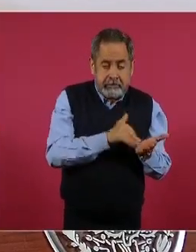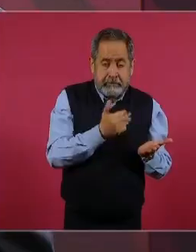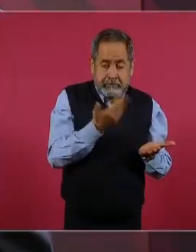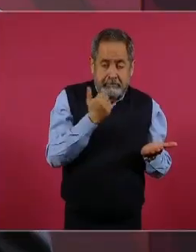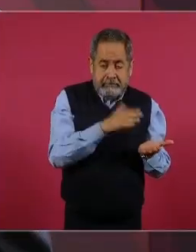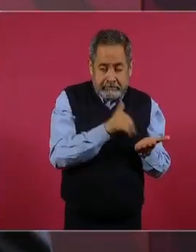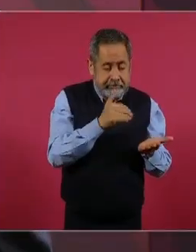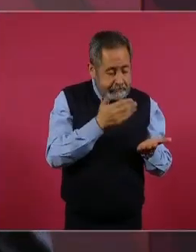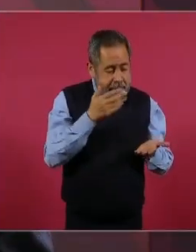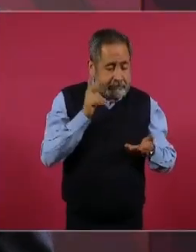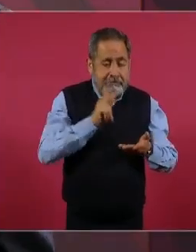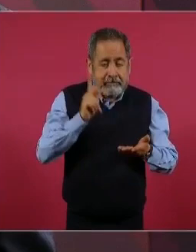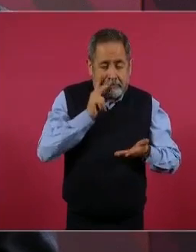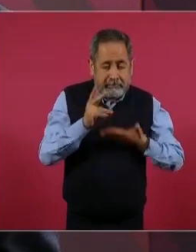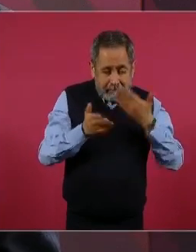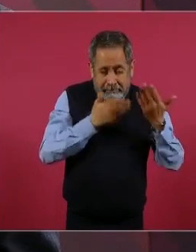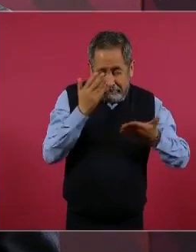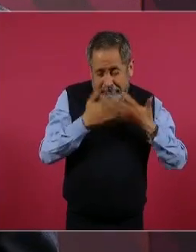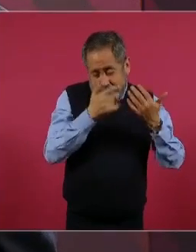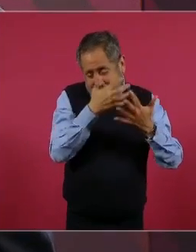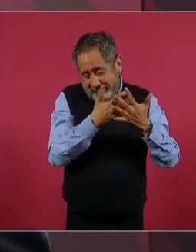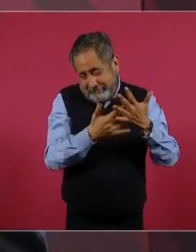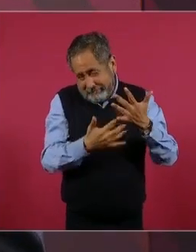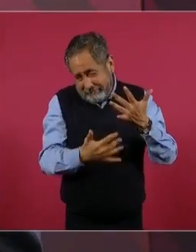de todos los